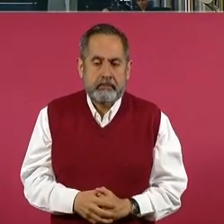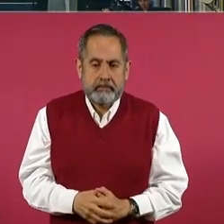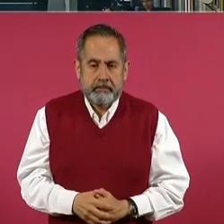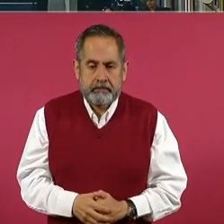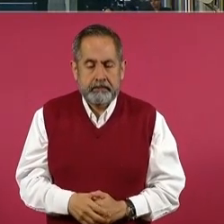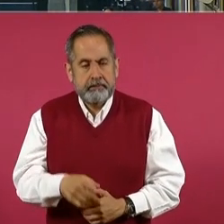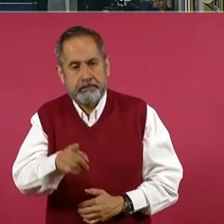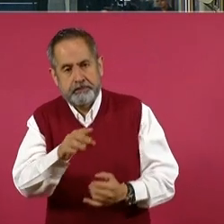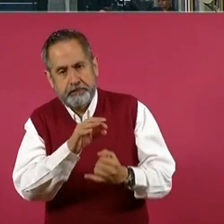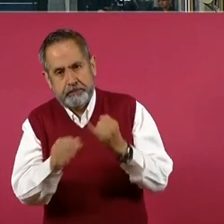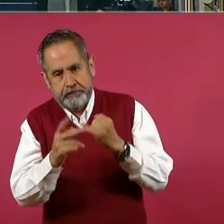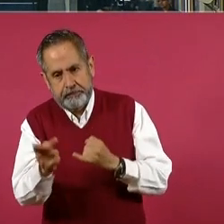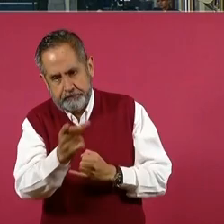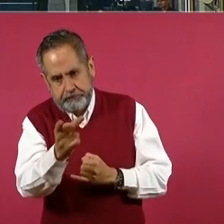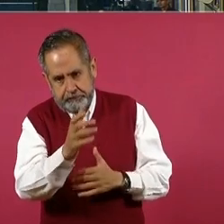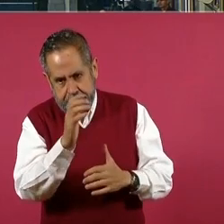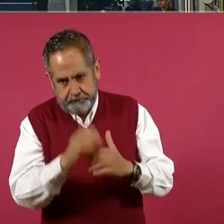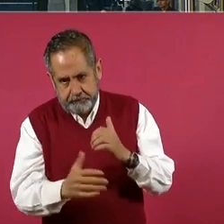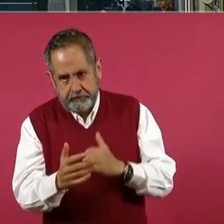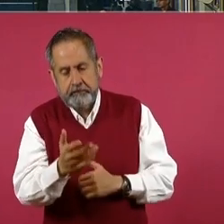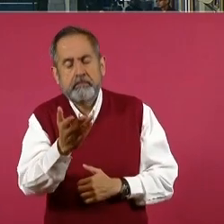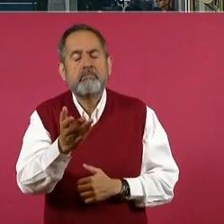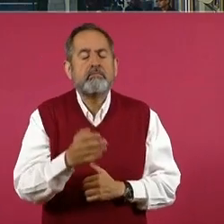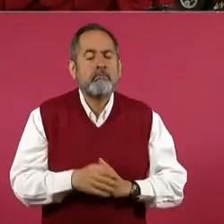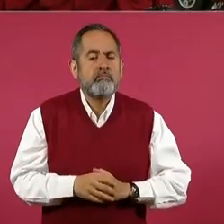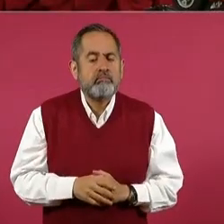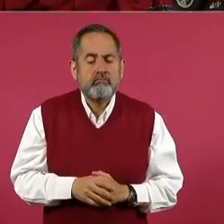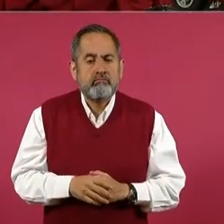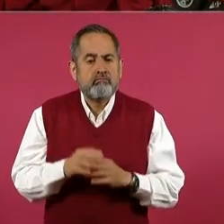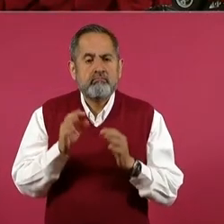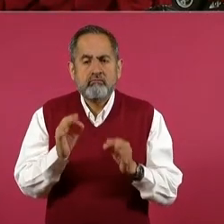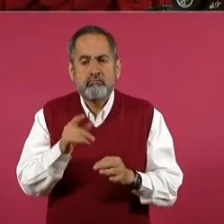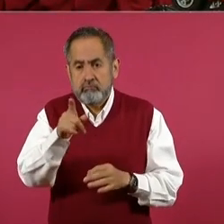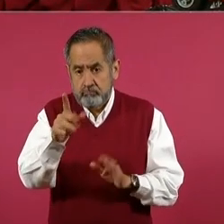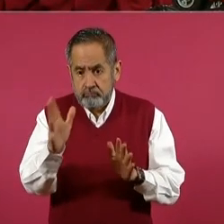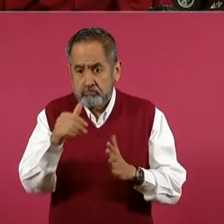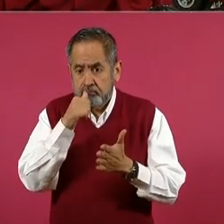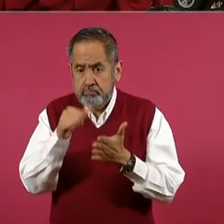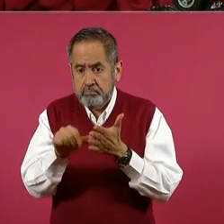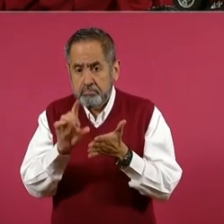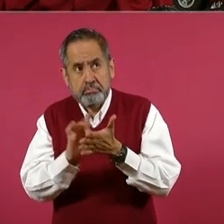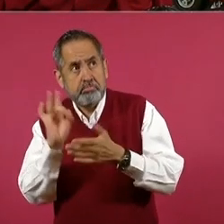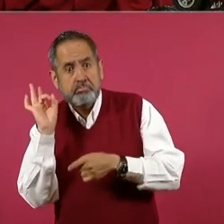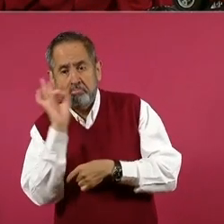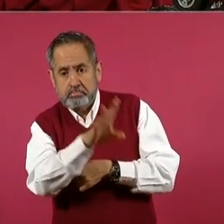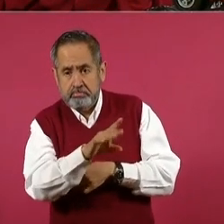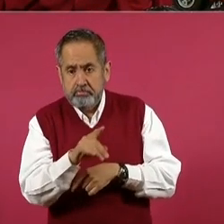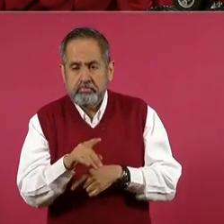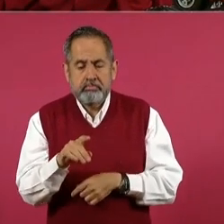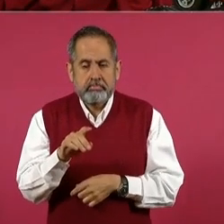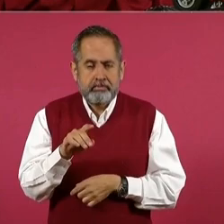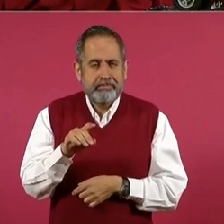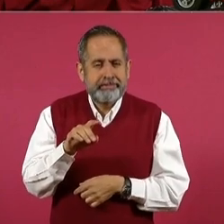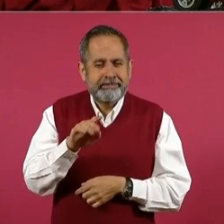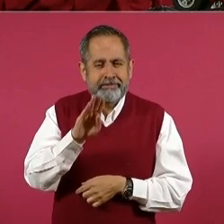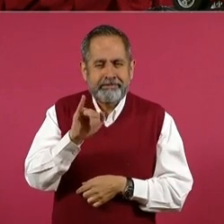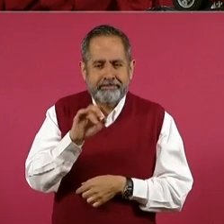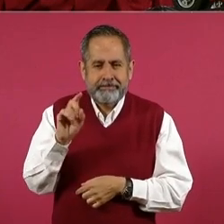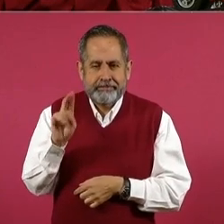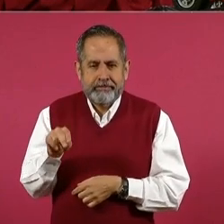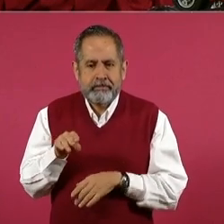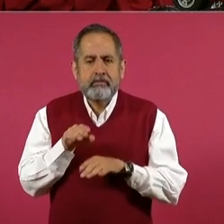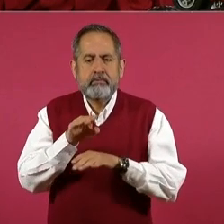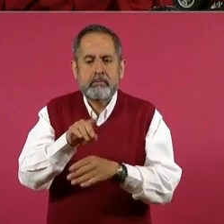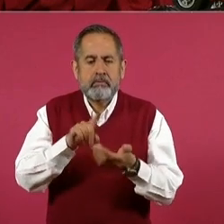ya para acabar, presidente, confirmar si envió esta carta a su homólogo Joe Biden sobre el